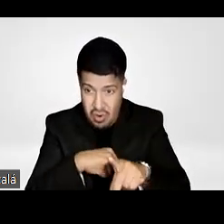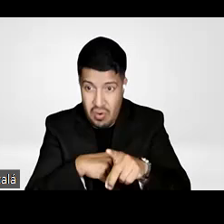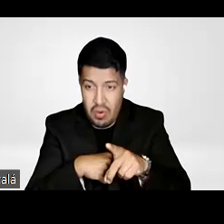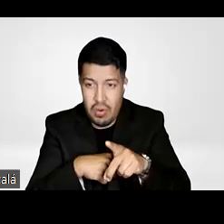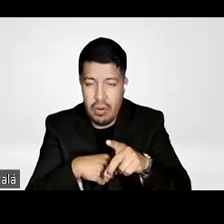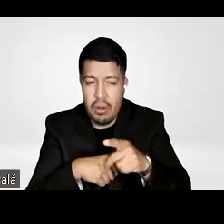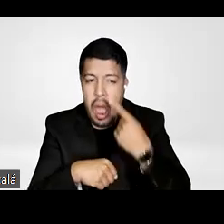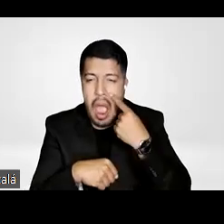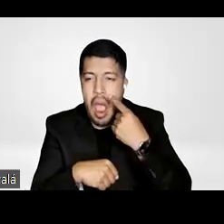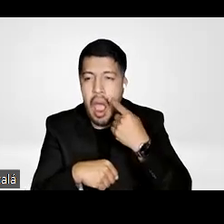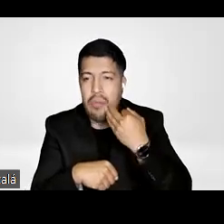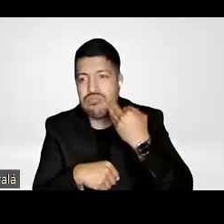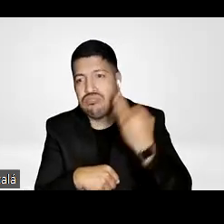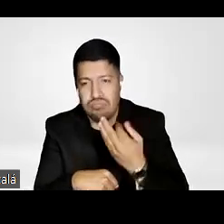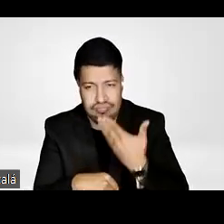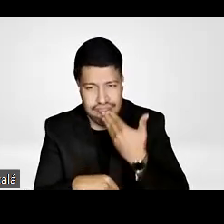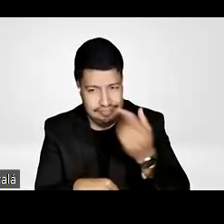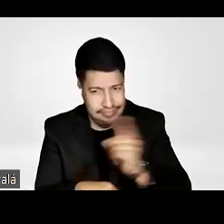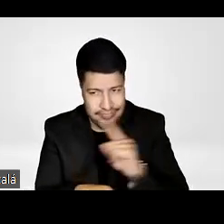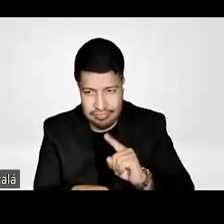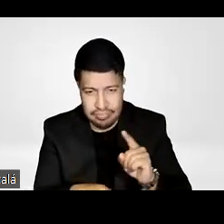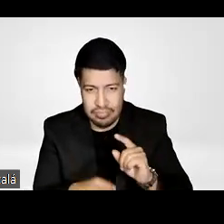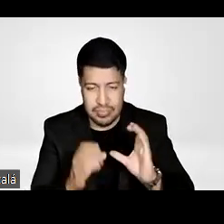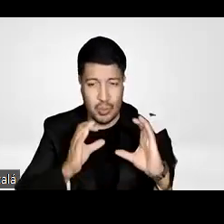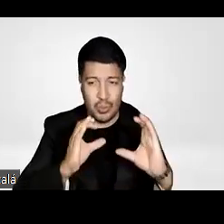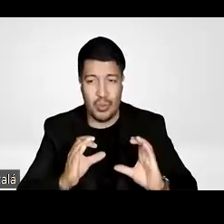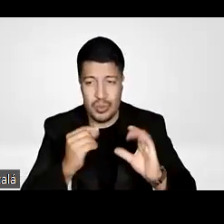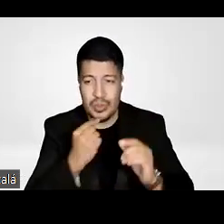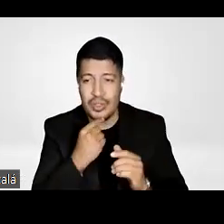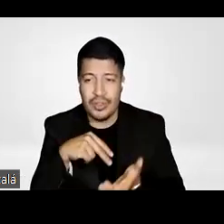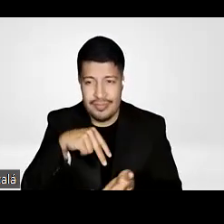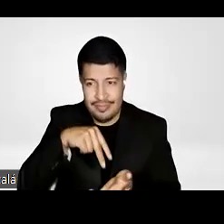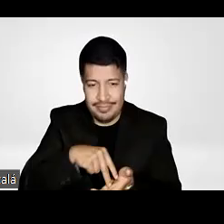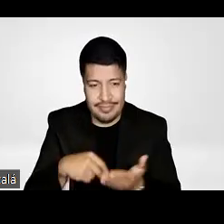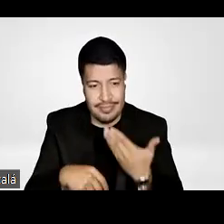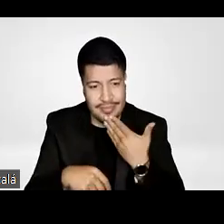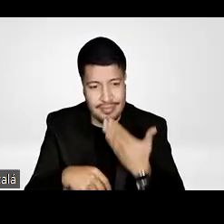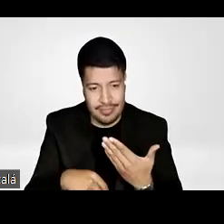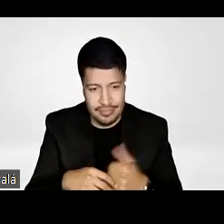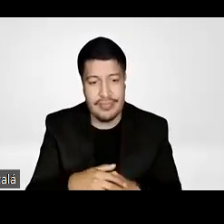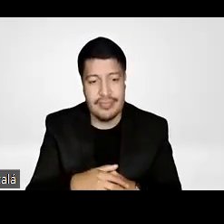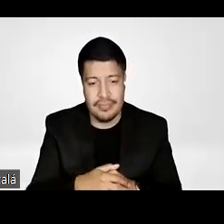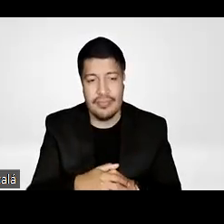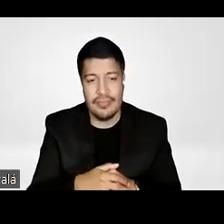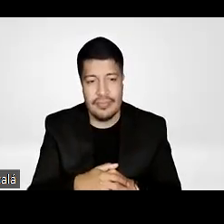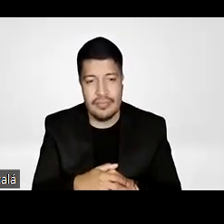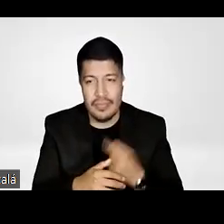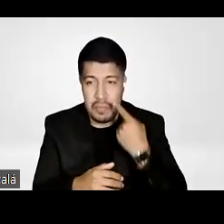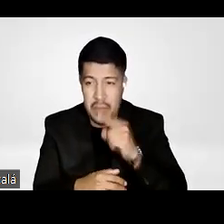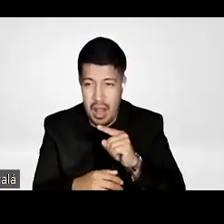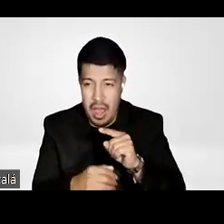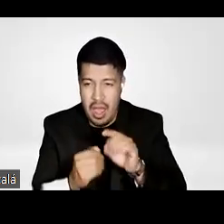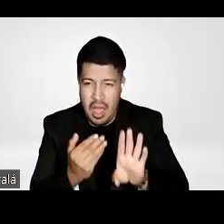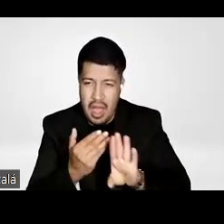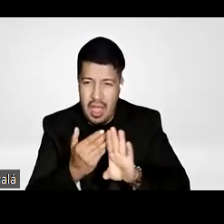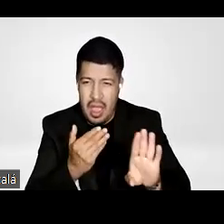también el cuidado de posturas que debemos tener con los niños para evitar atrapamientos y